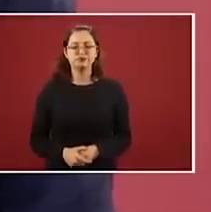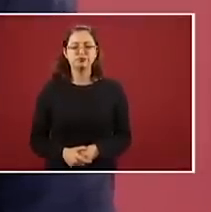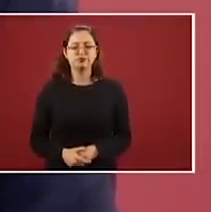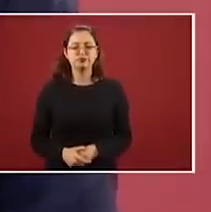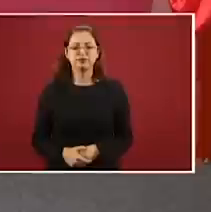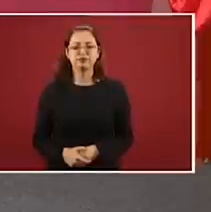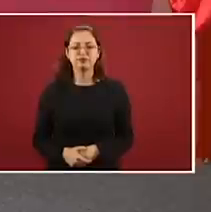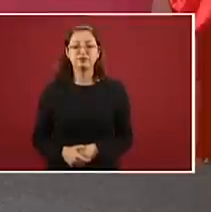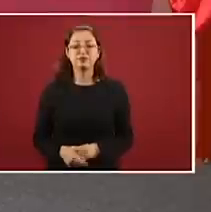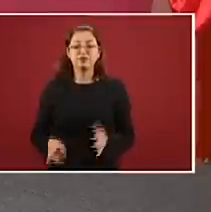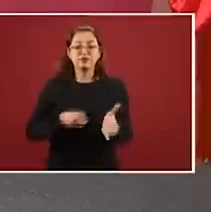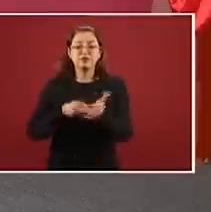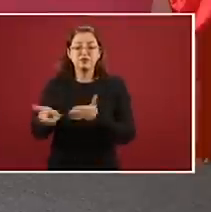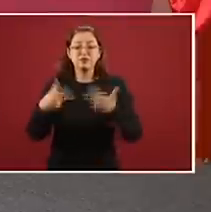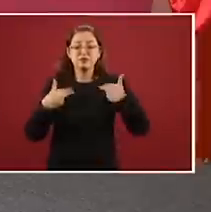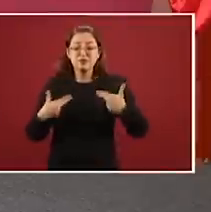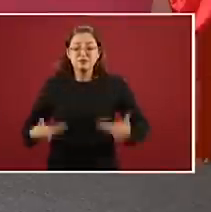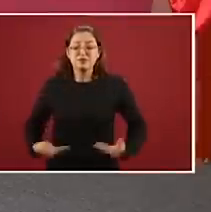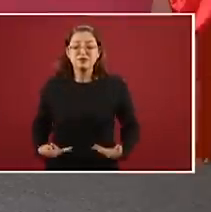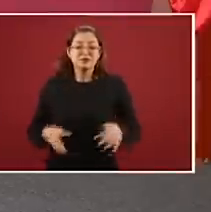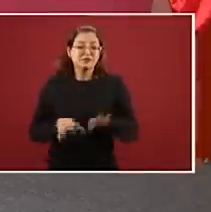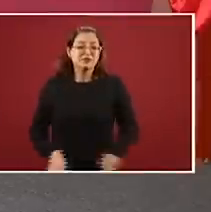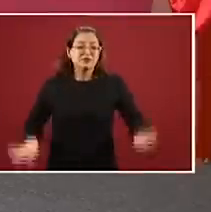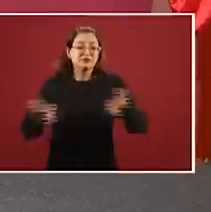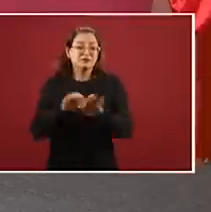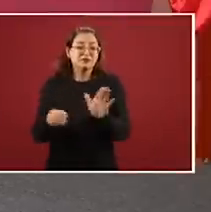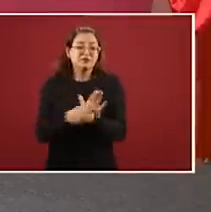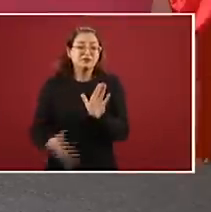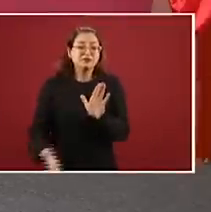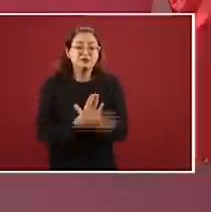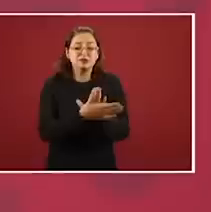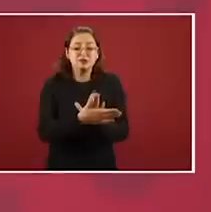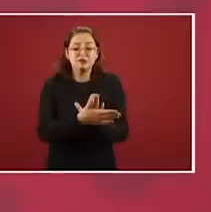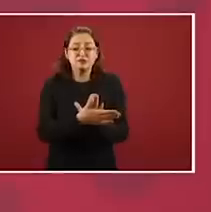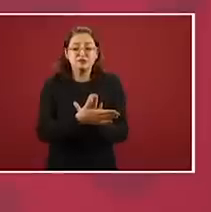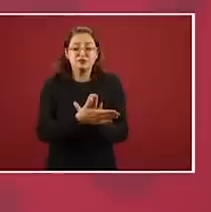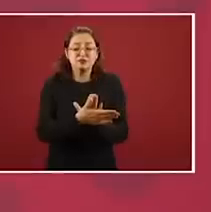Es un derecho humano fundamental.